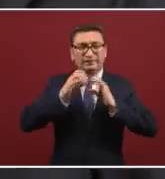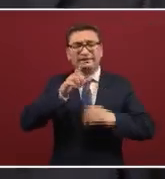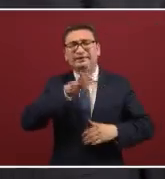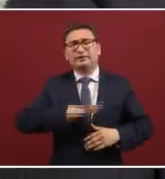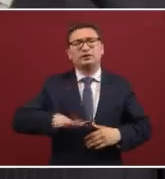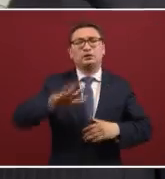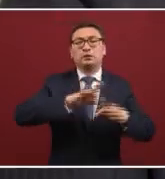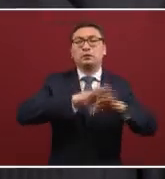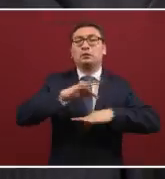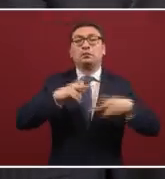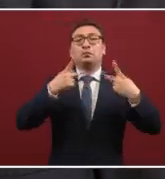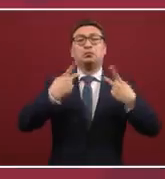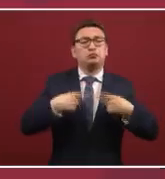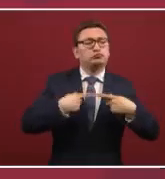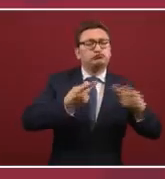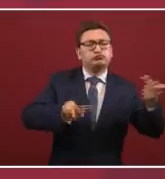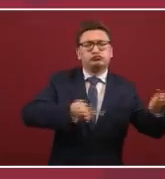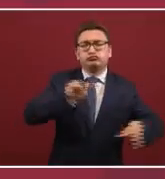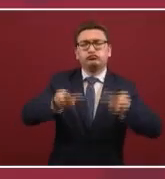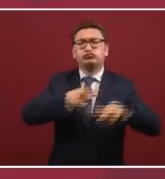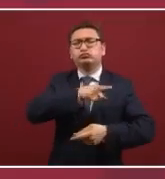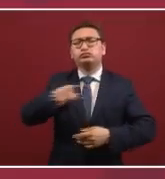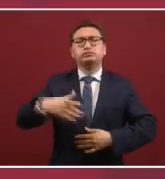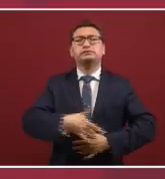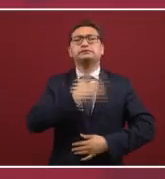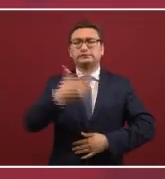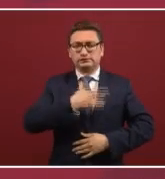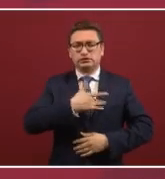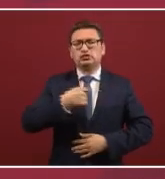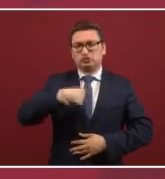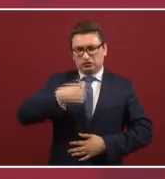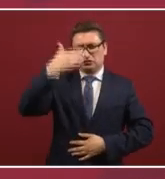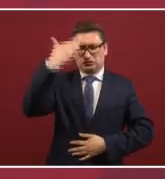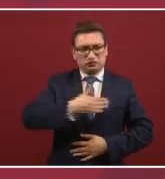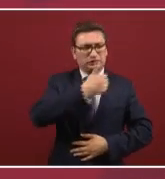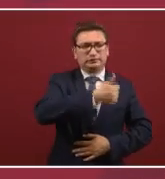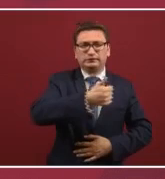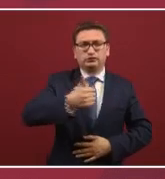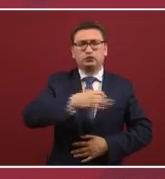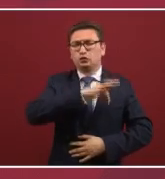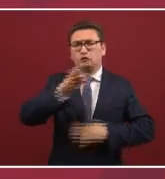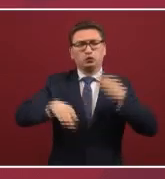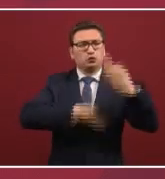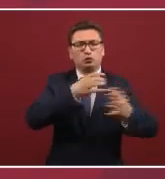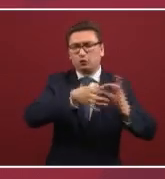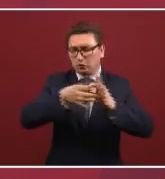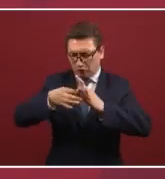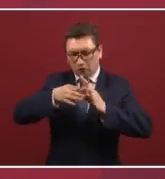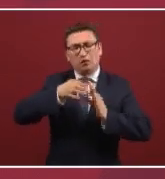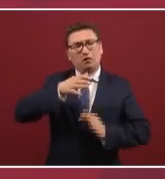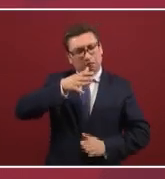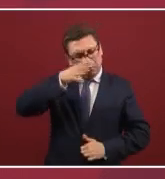hay un acuerdo general, hay una voluntad colectiva